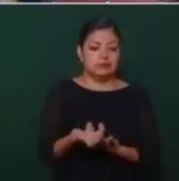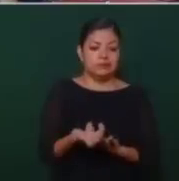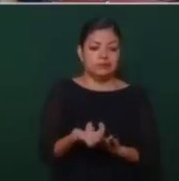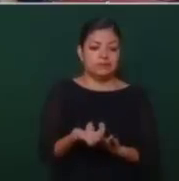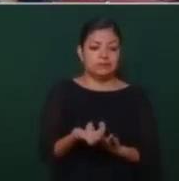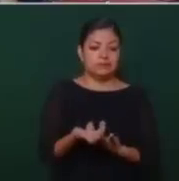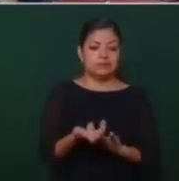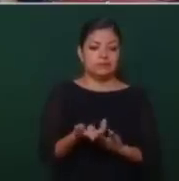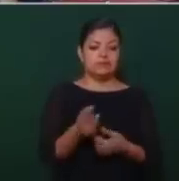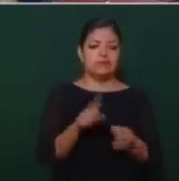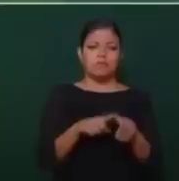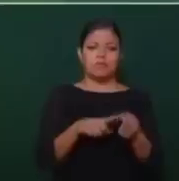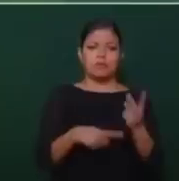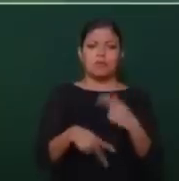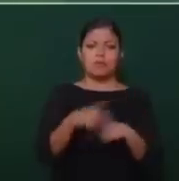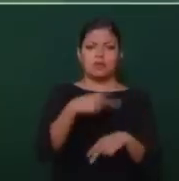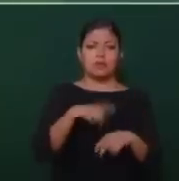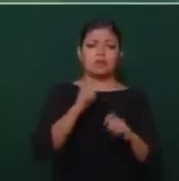viene de atrás.